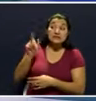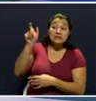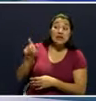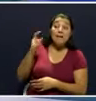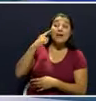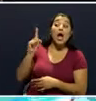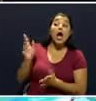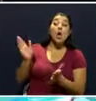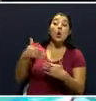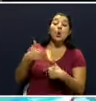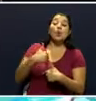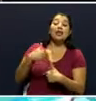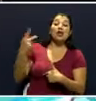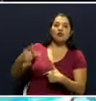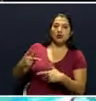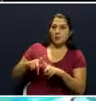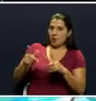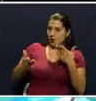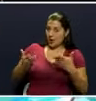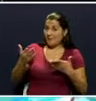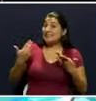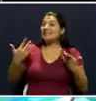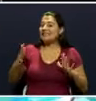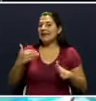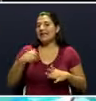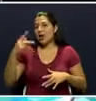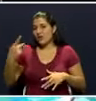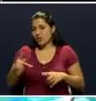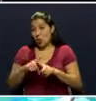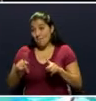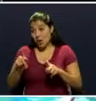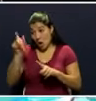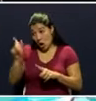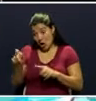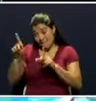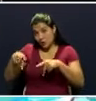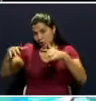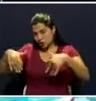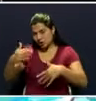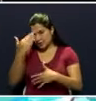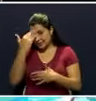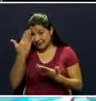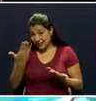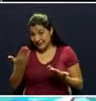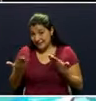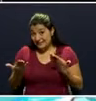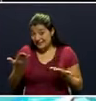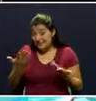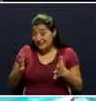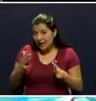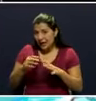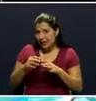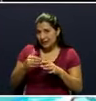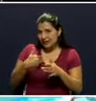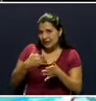realidad puede ser que sean personas que ya estaban con alguna debilidad previa.